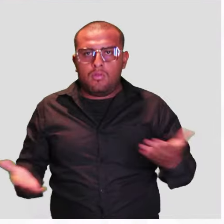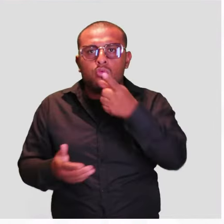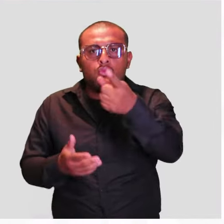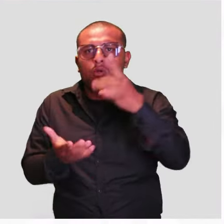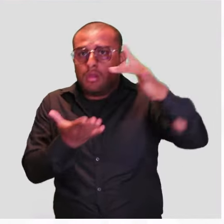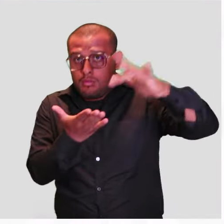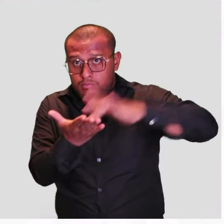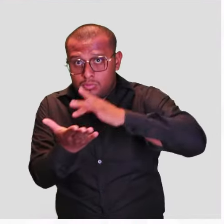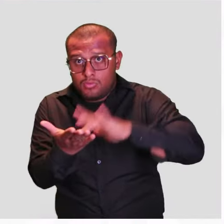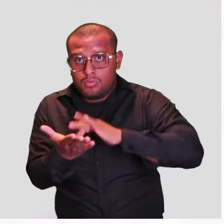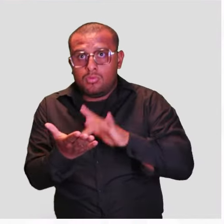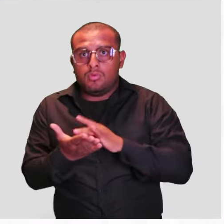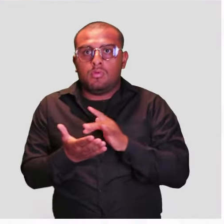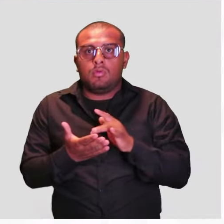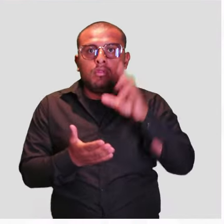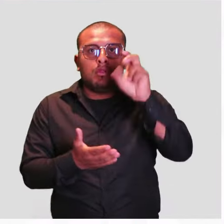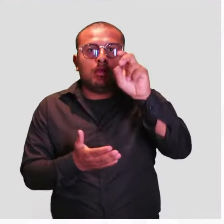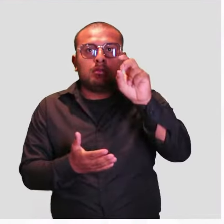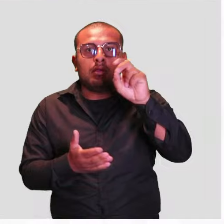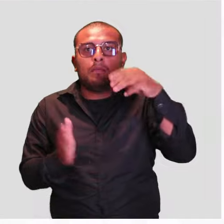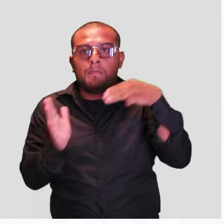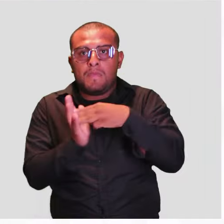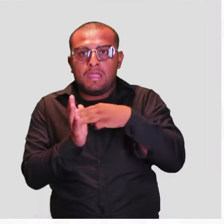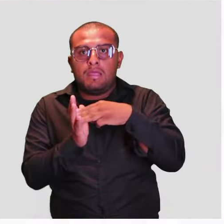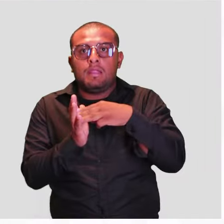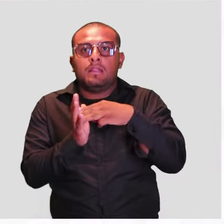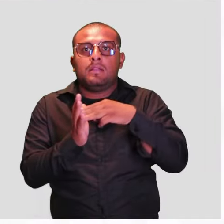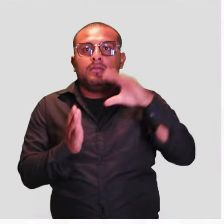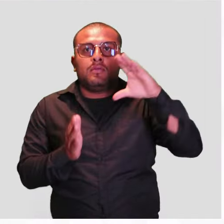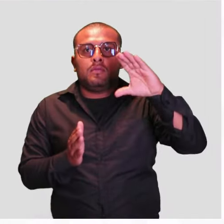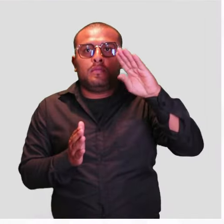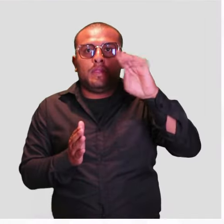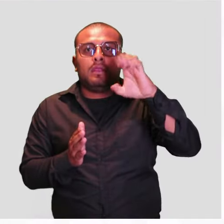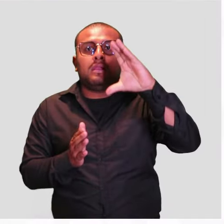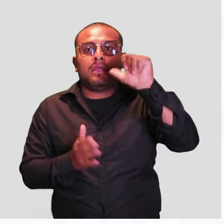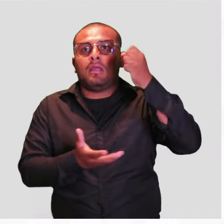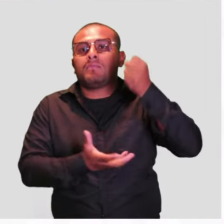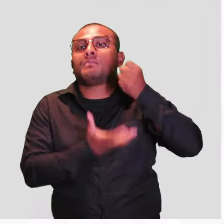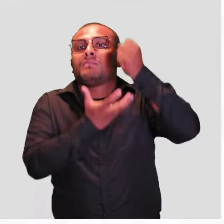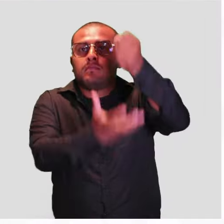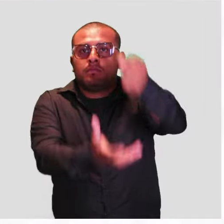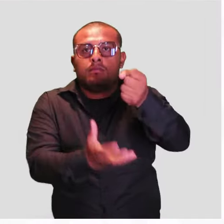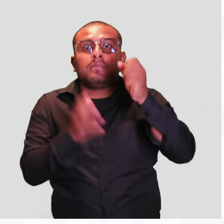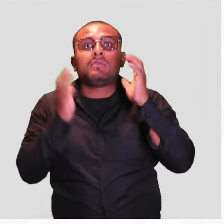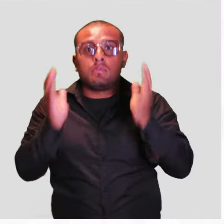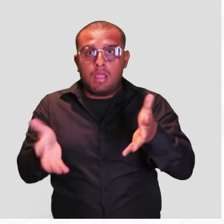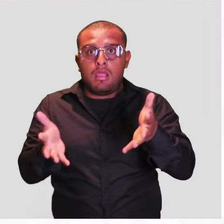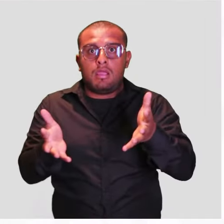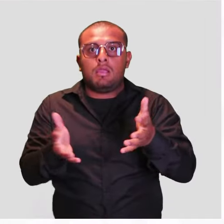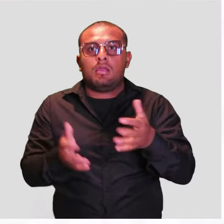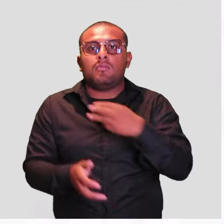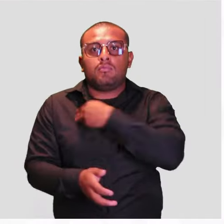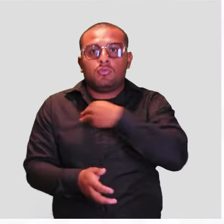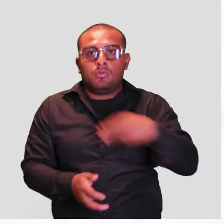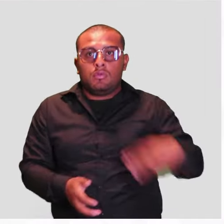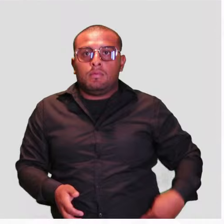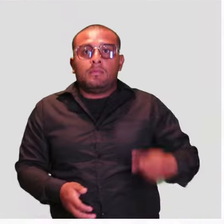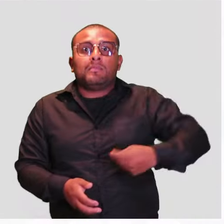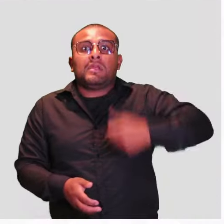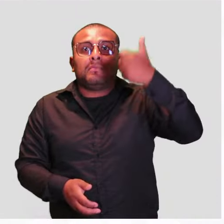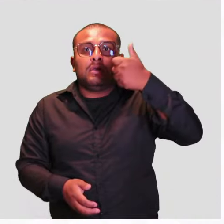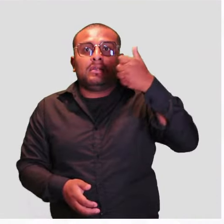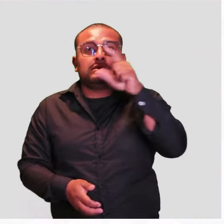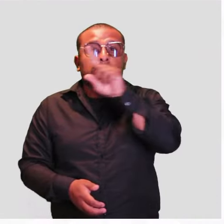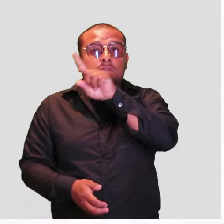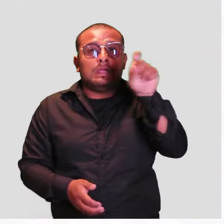tocan 30,000 becas escolares a estudiantes. Y seremos el primer municipio en el estado en invertir 100 millones de pesos para